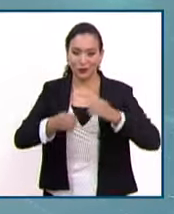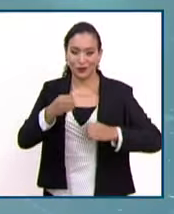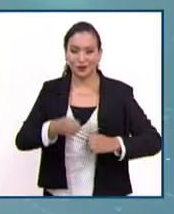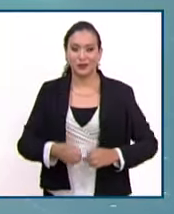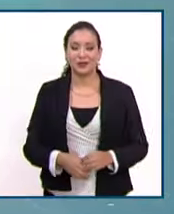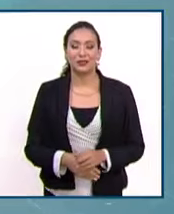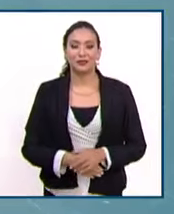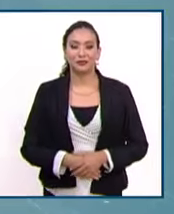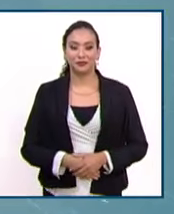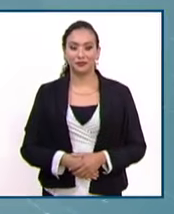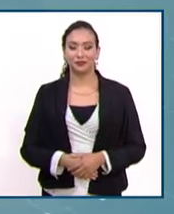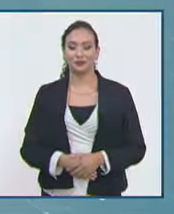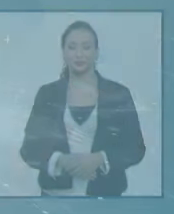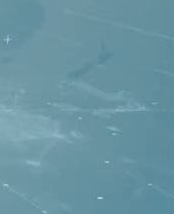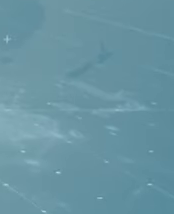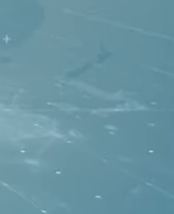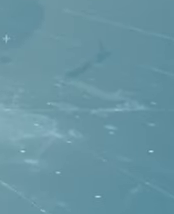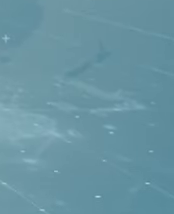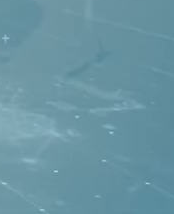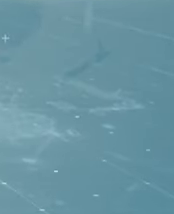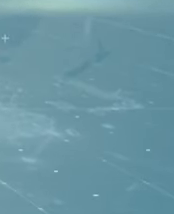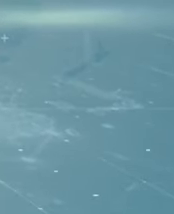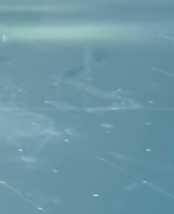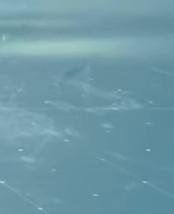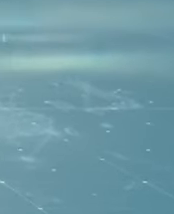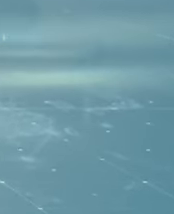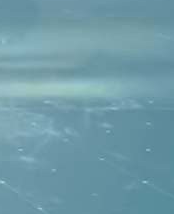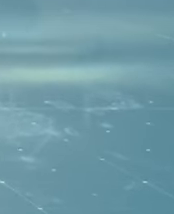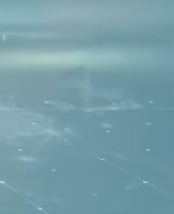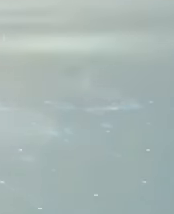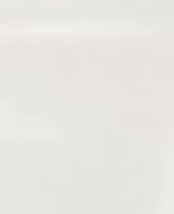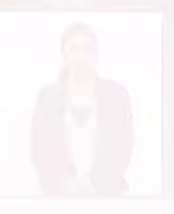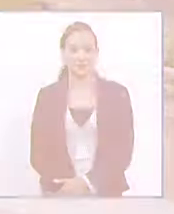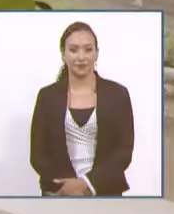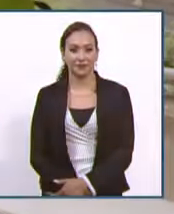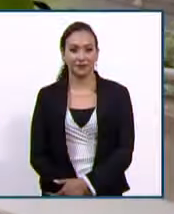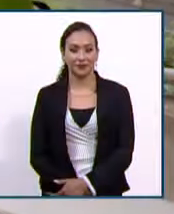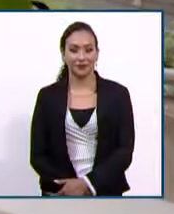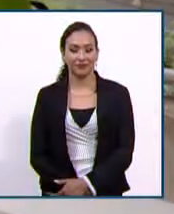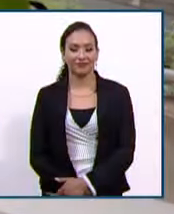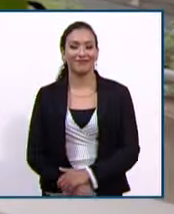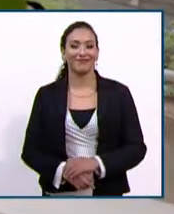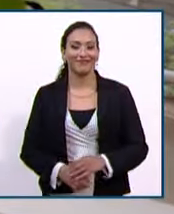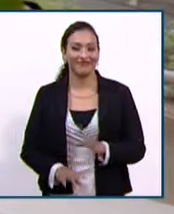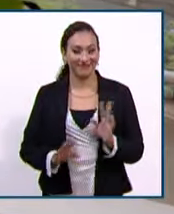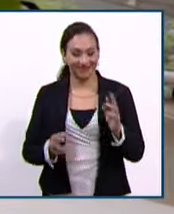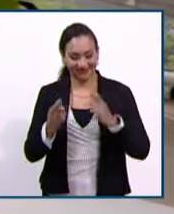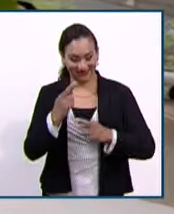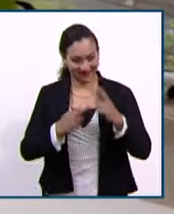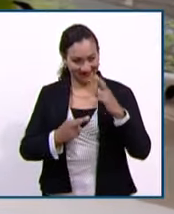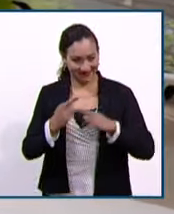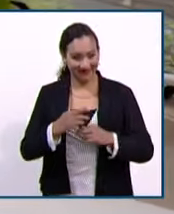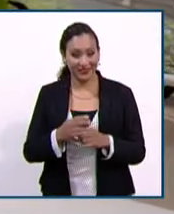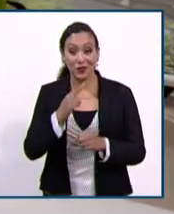Ya estamos de regreso con más noticias. Y